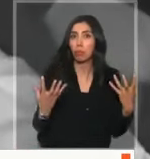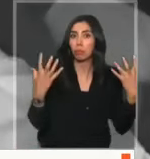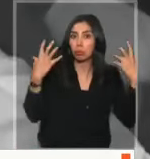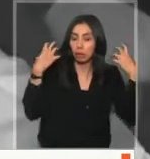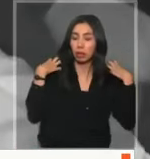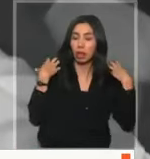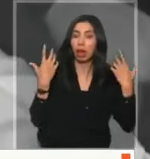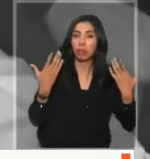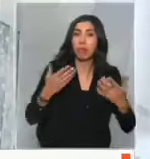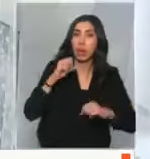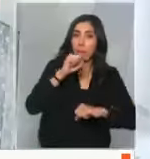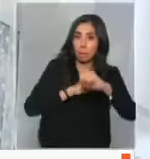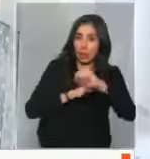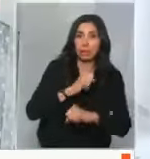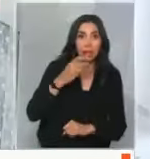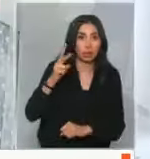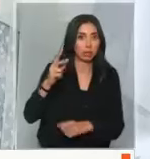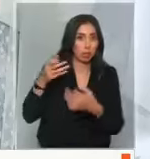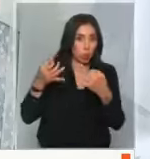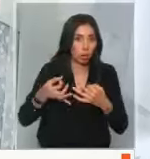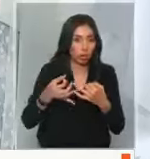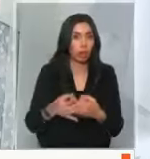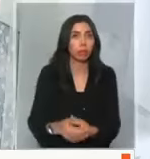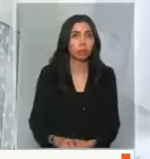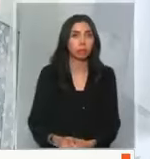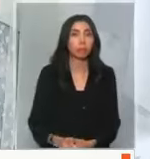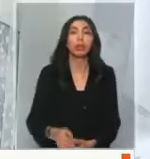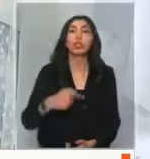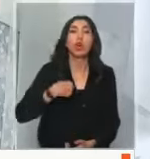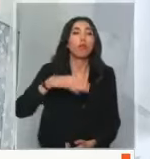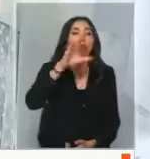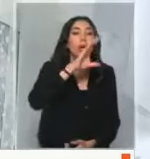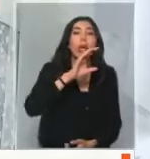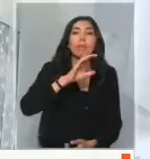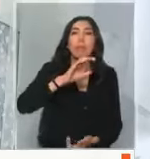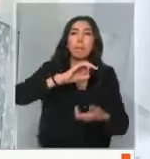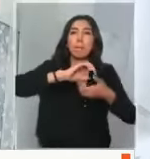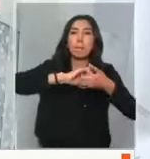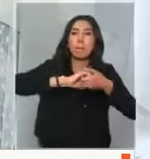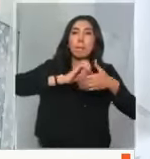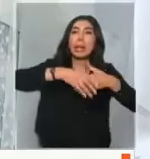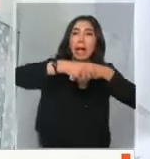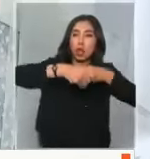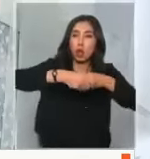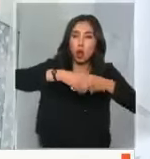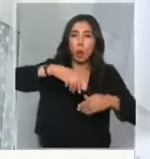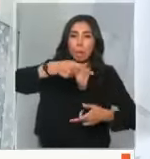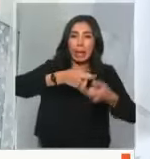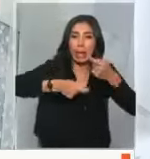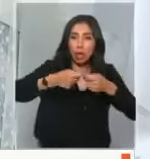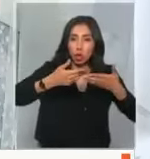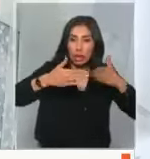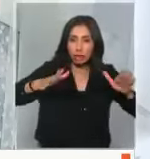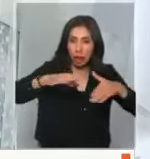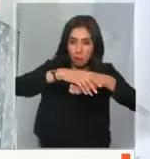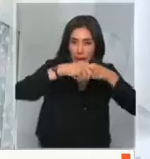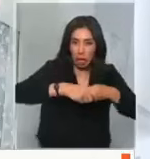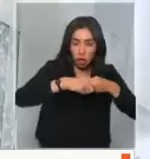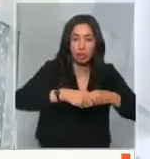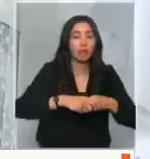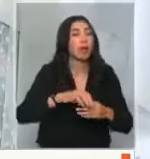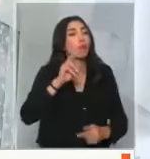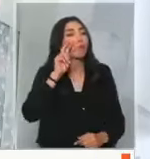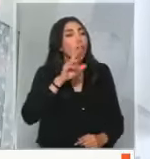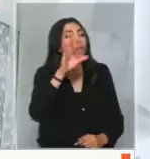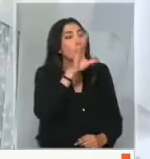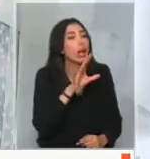las empresas de seguridad. Yo busqué en Mercado Libre, y tú haces un search en Mercado Libre, y puede encontrar un inhibidor de señal